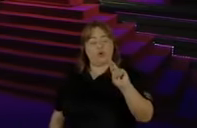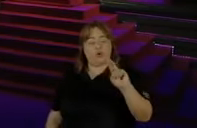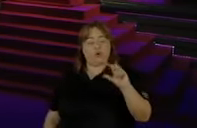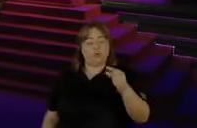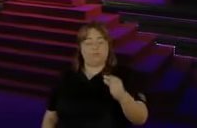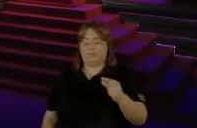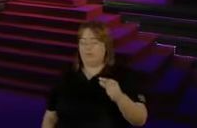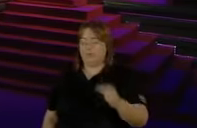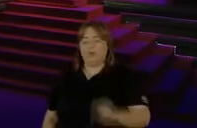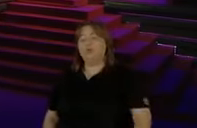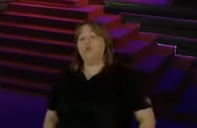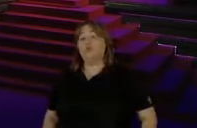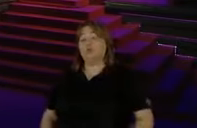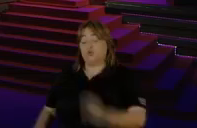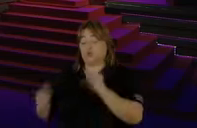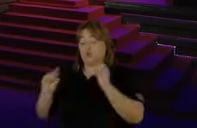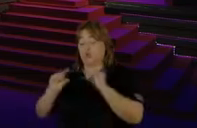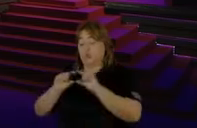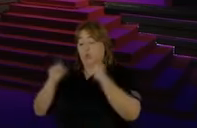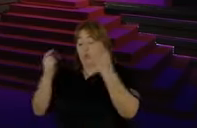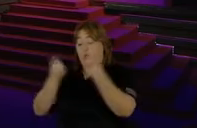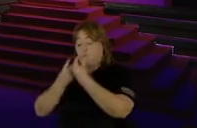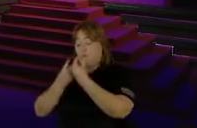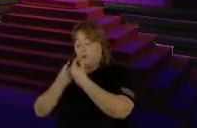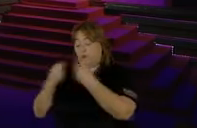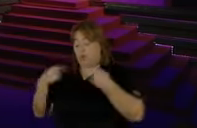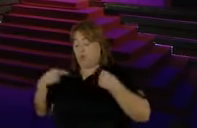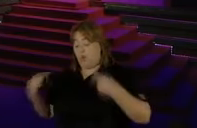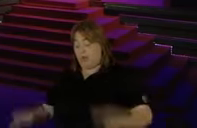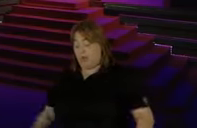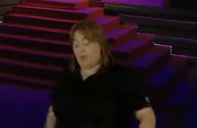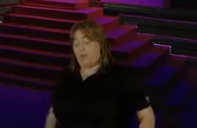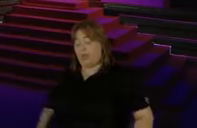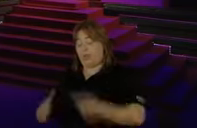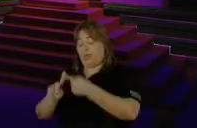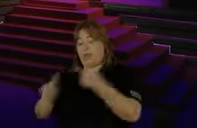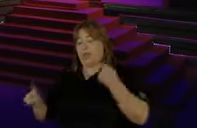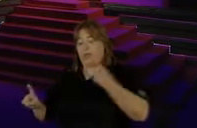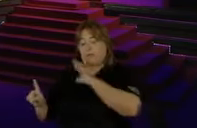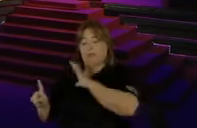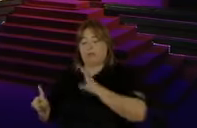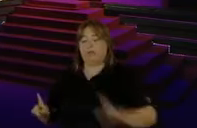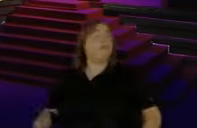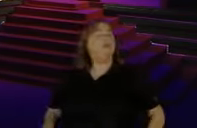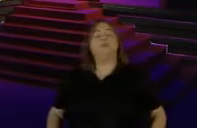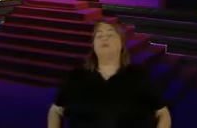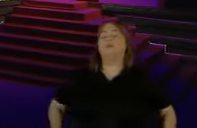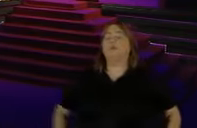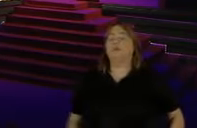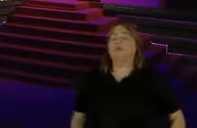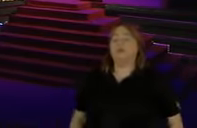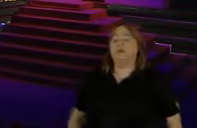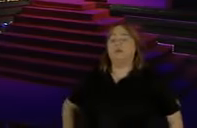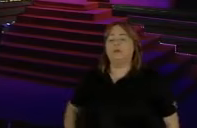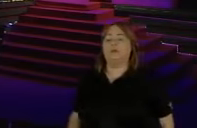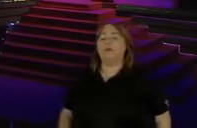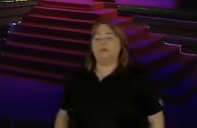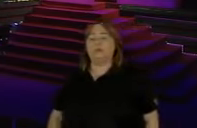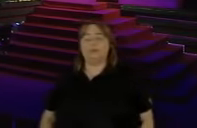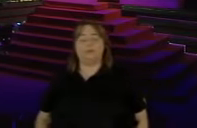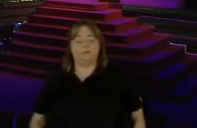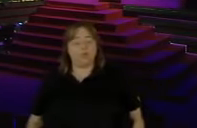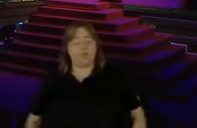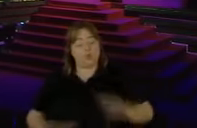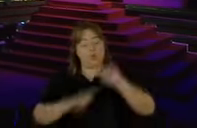un organismo vivo, somos el cuerpo de Cristo. Así que cuando los